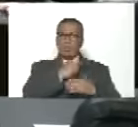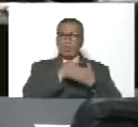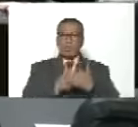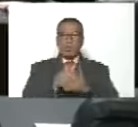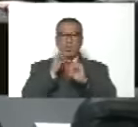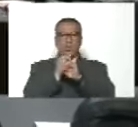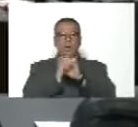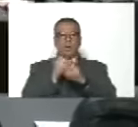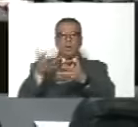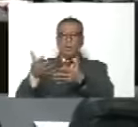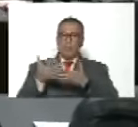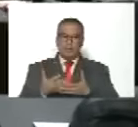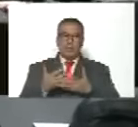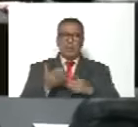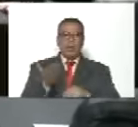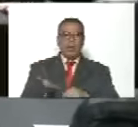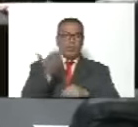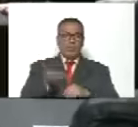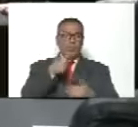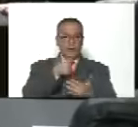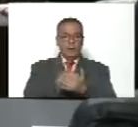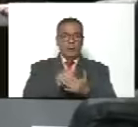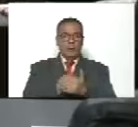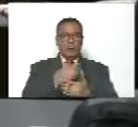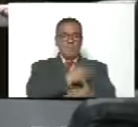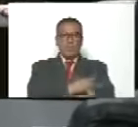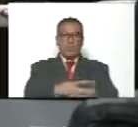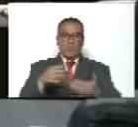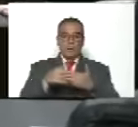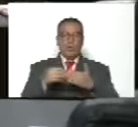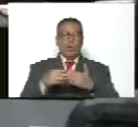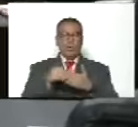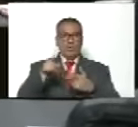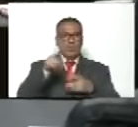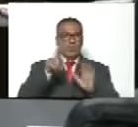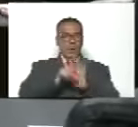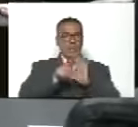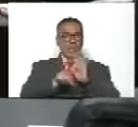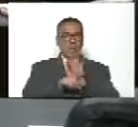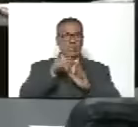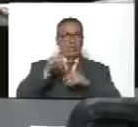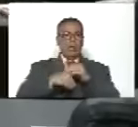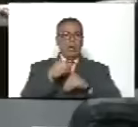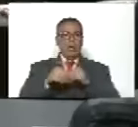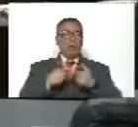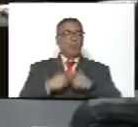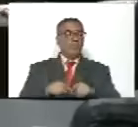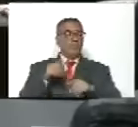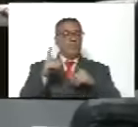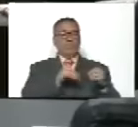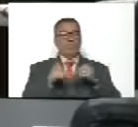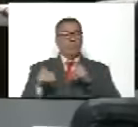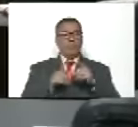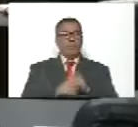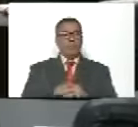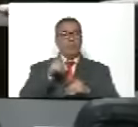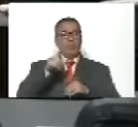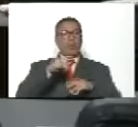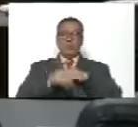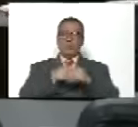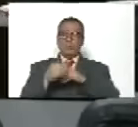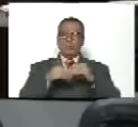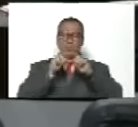web, y reciben importantes cantidades de millones de dólares. Lo que prevé esta ley que estamos hablando luego de un gran debate es